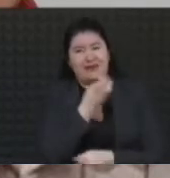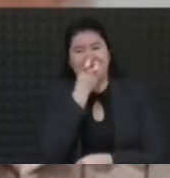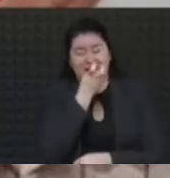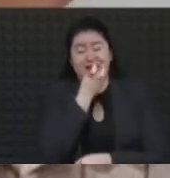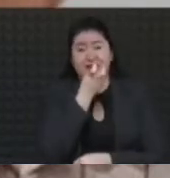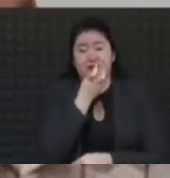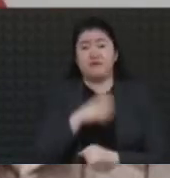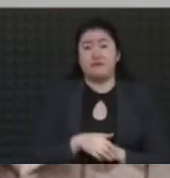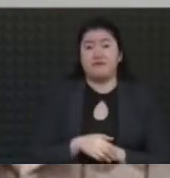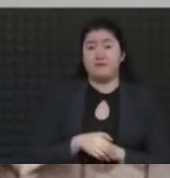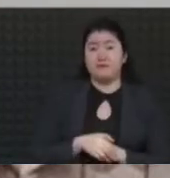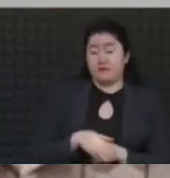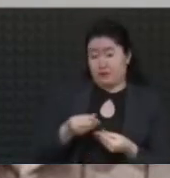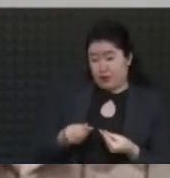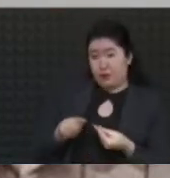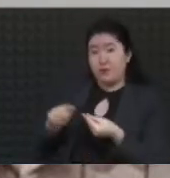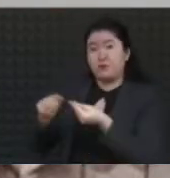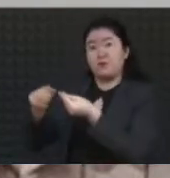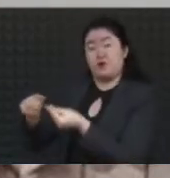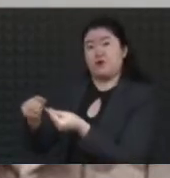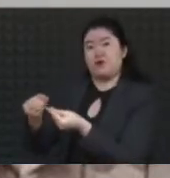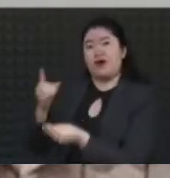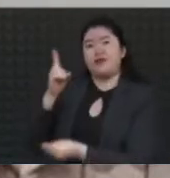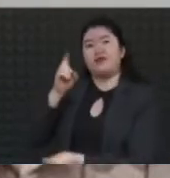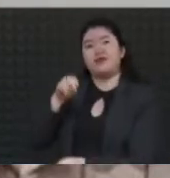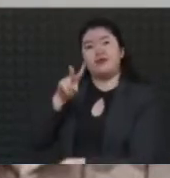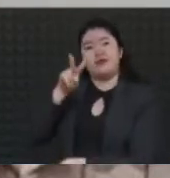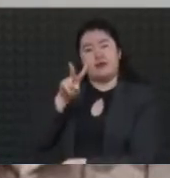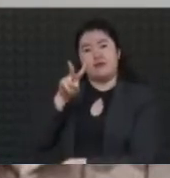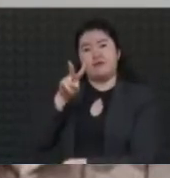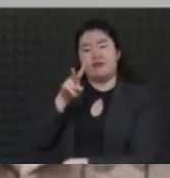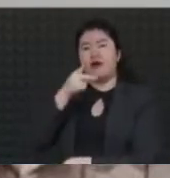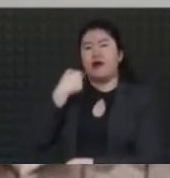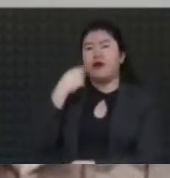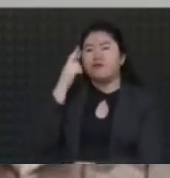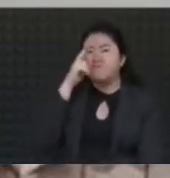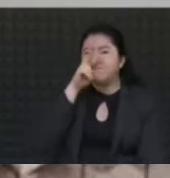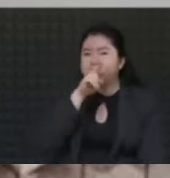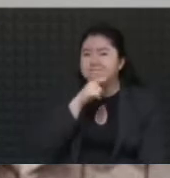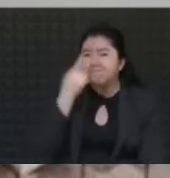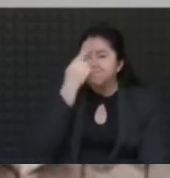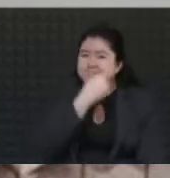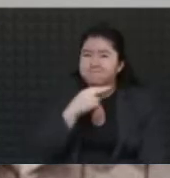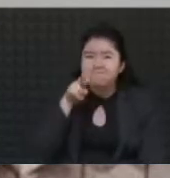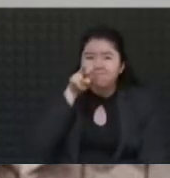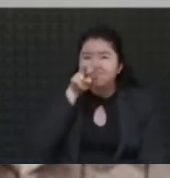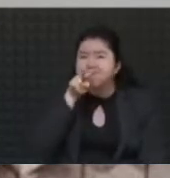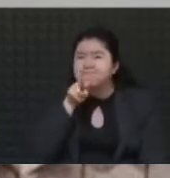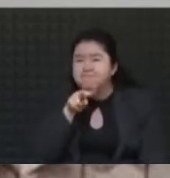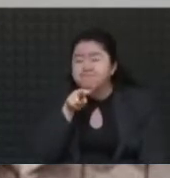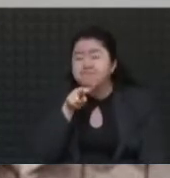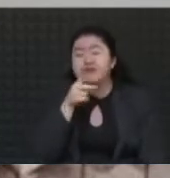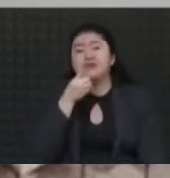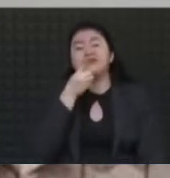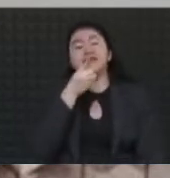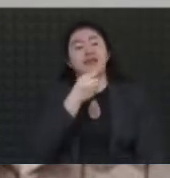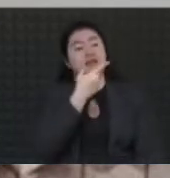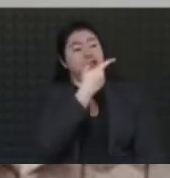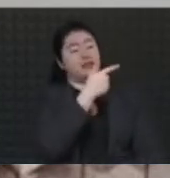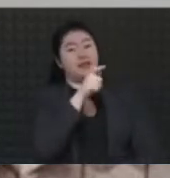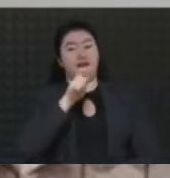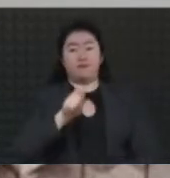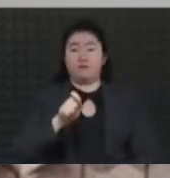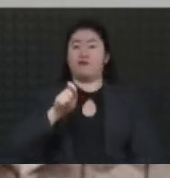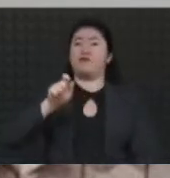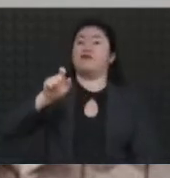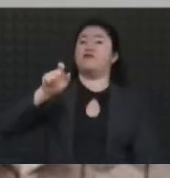esa información DNB la procesa y determina que tiene 7.23 centímetros